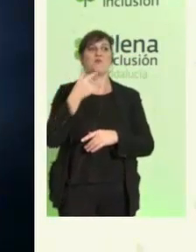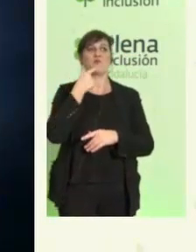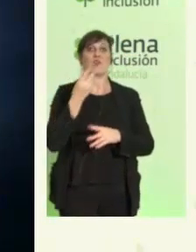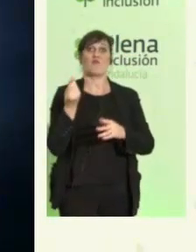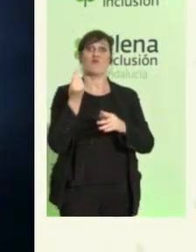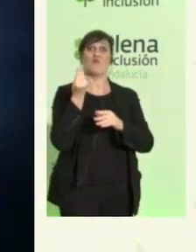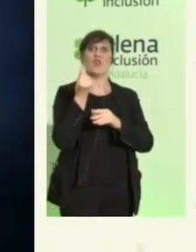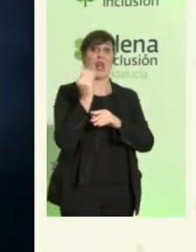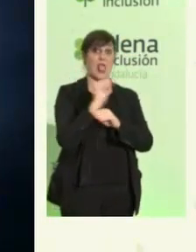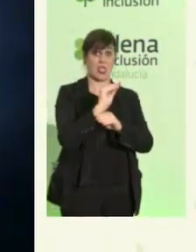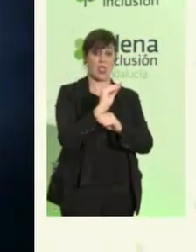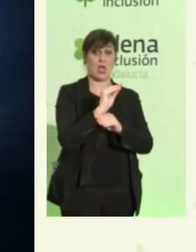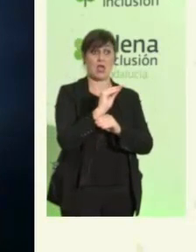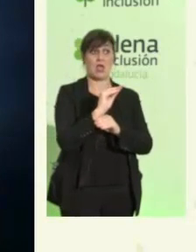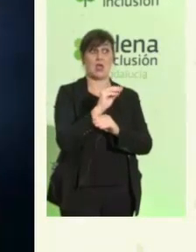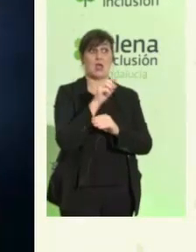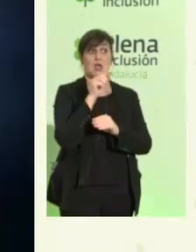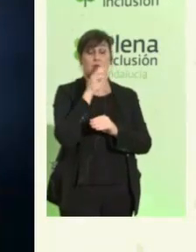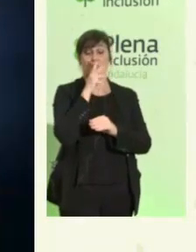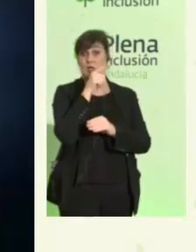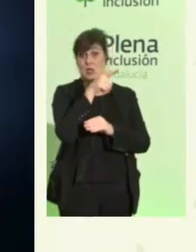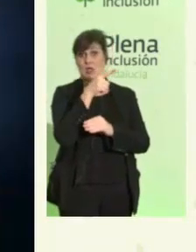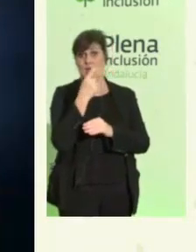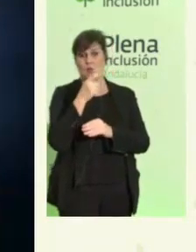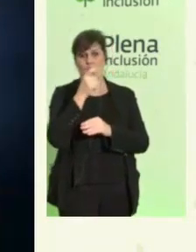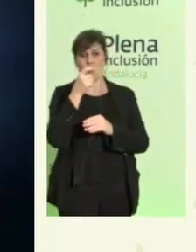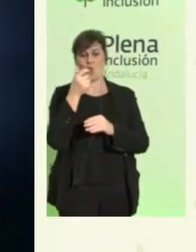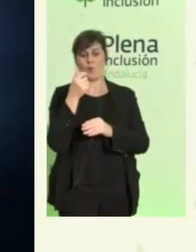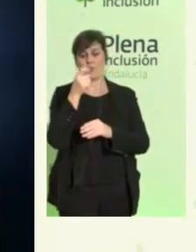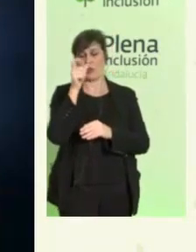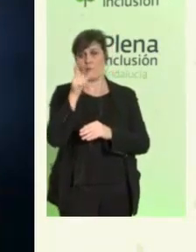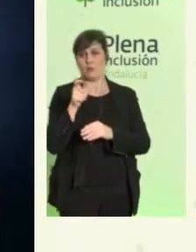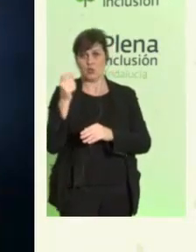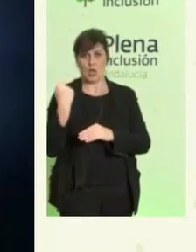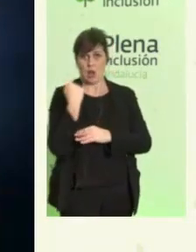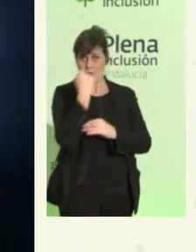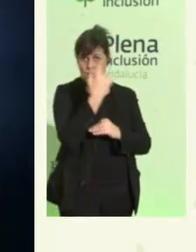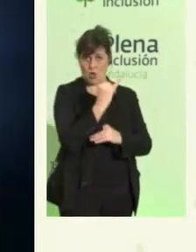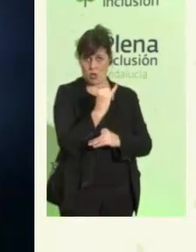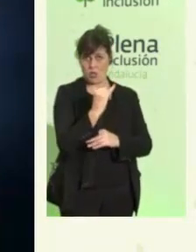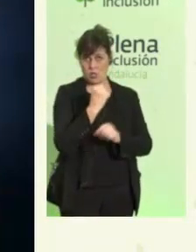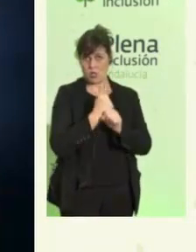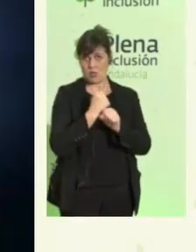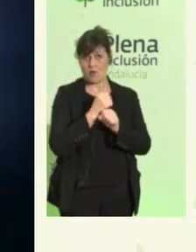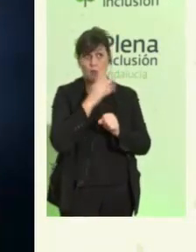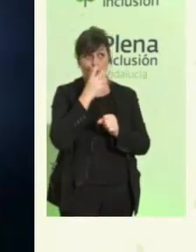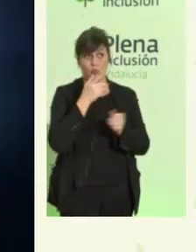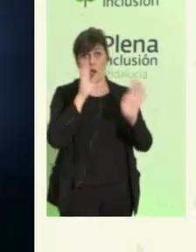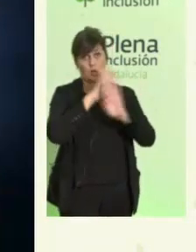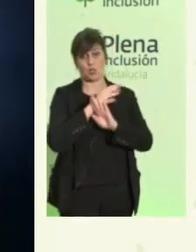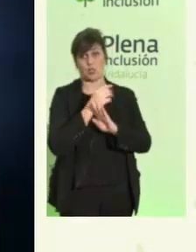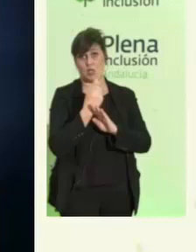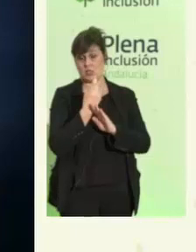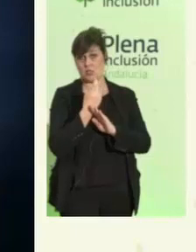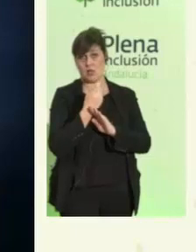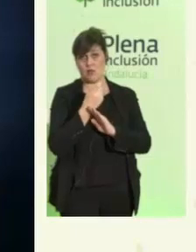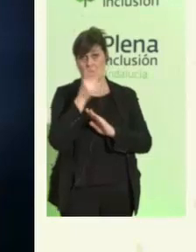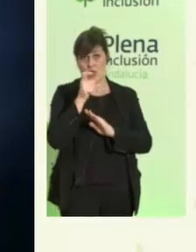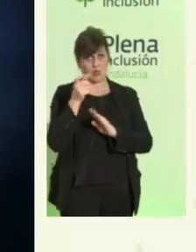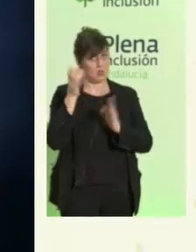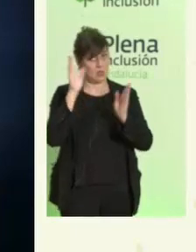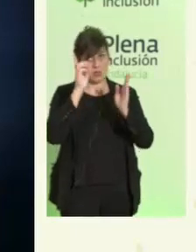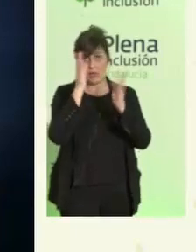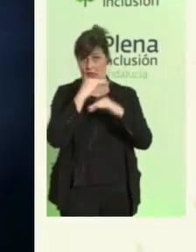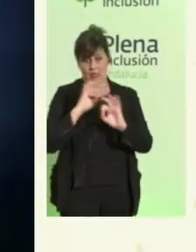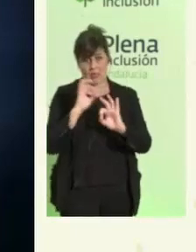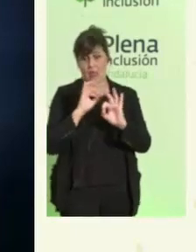financiación para porque él tenía apoyo personal, porque por la noche él no necesitaba gente, pero por ejemplo para trasladar